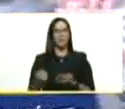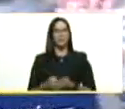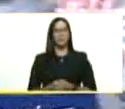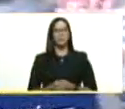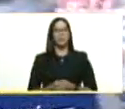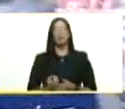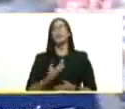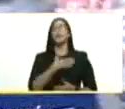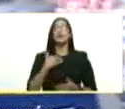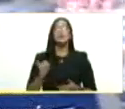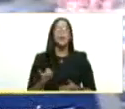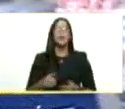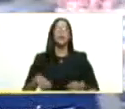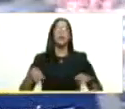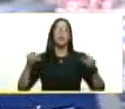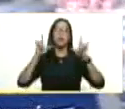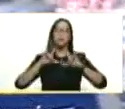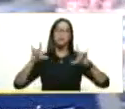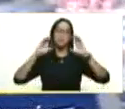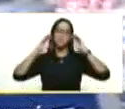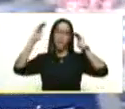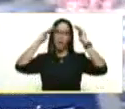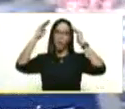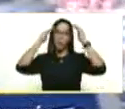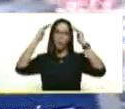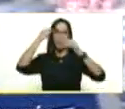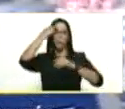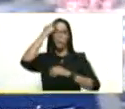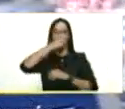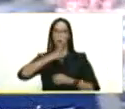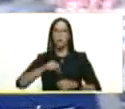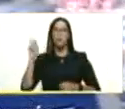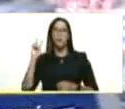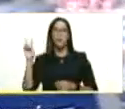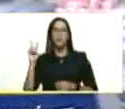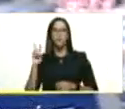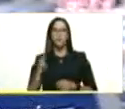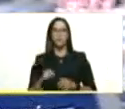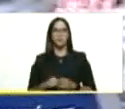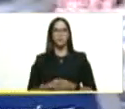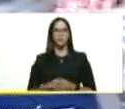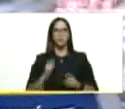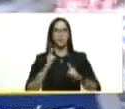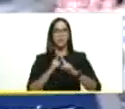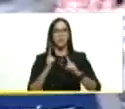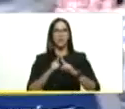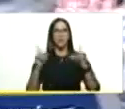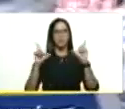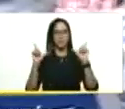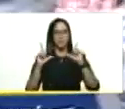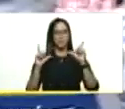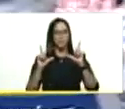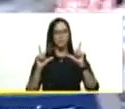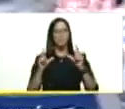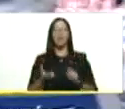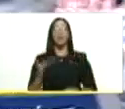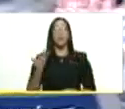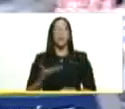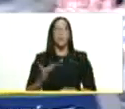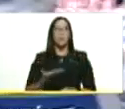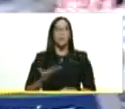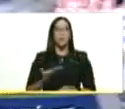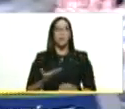Quisiera que le dieras un saludo al pueblo de Venezuela desde este medio de comunicación tan